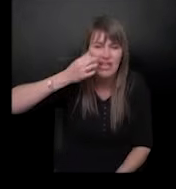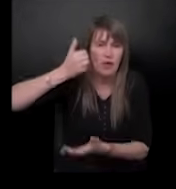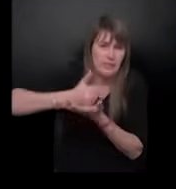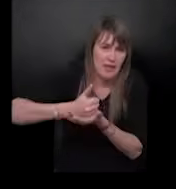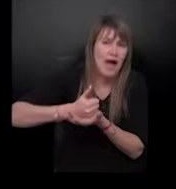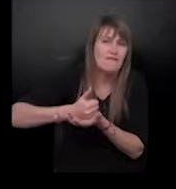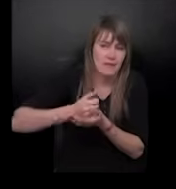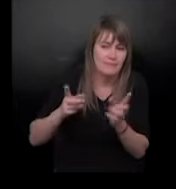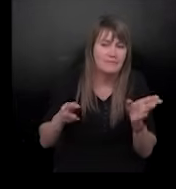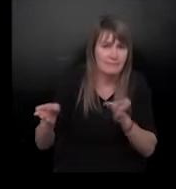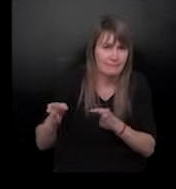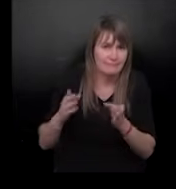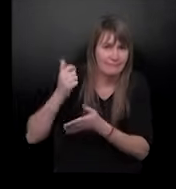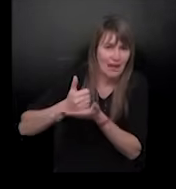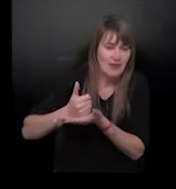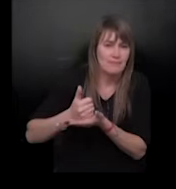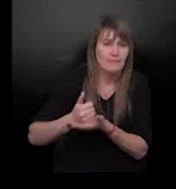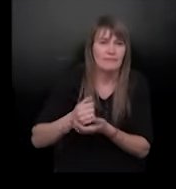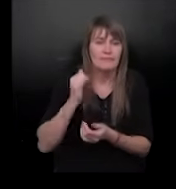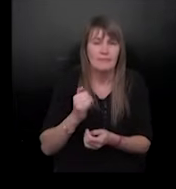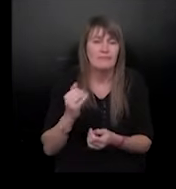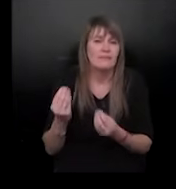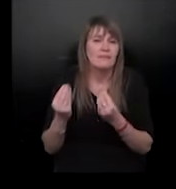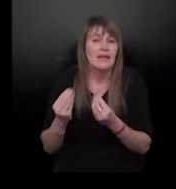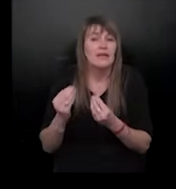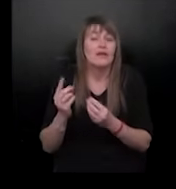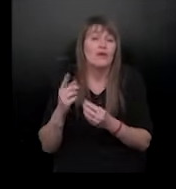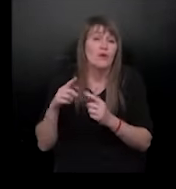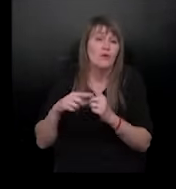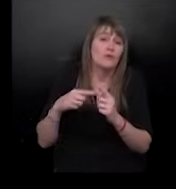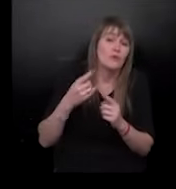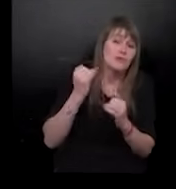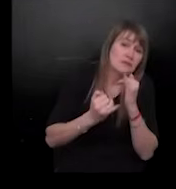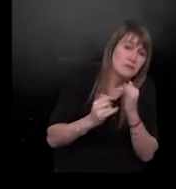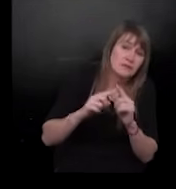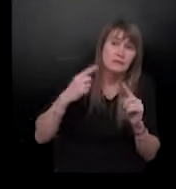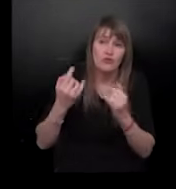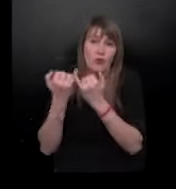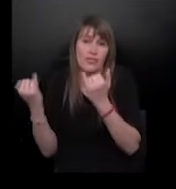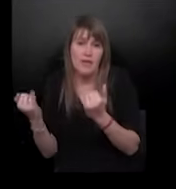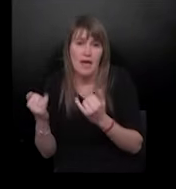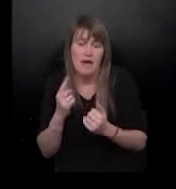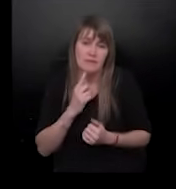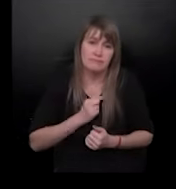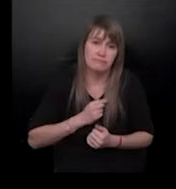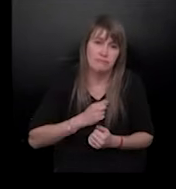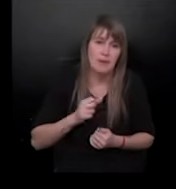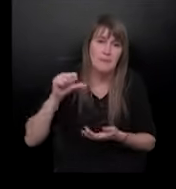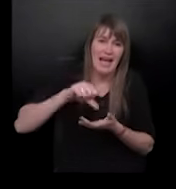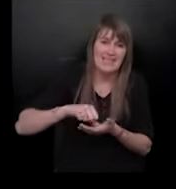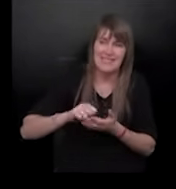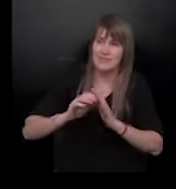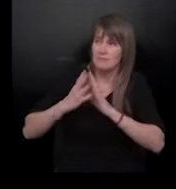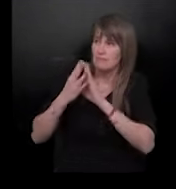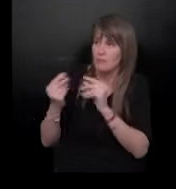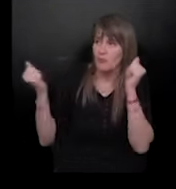aquella época y forman parte de los que, un día y luego otro, se sintieron conmovidos por ese país que ya no era,